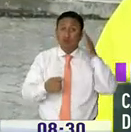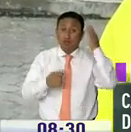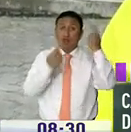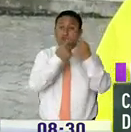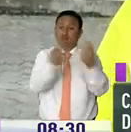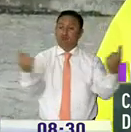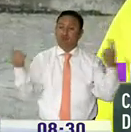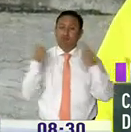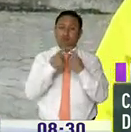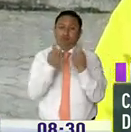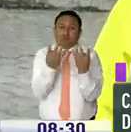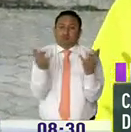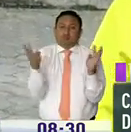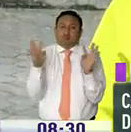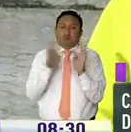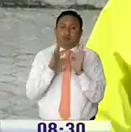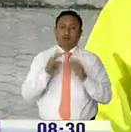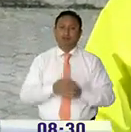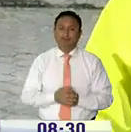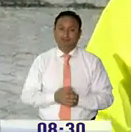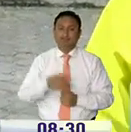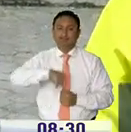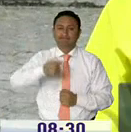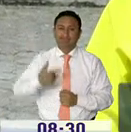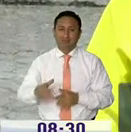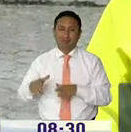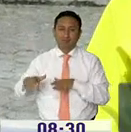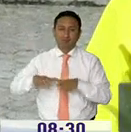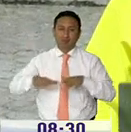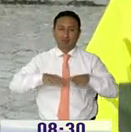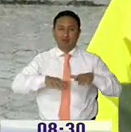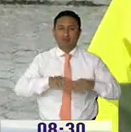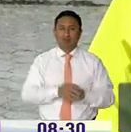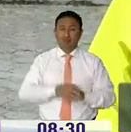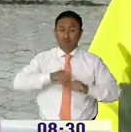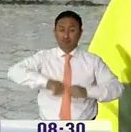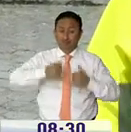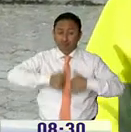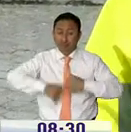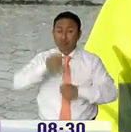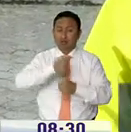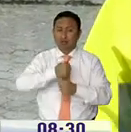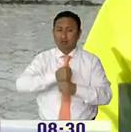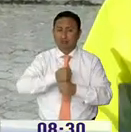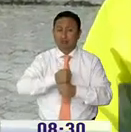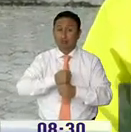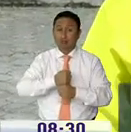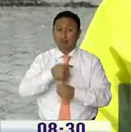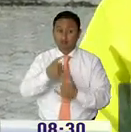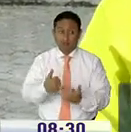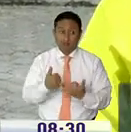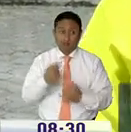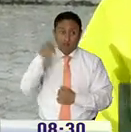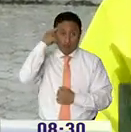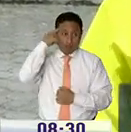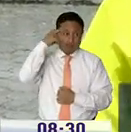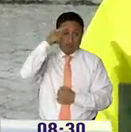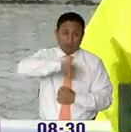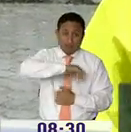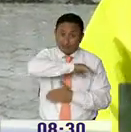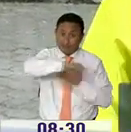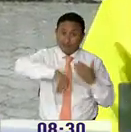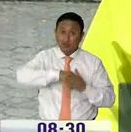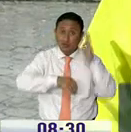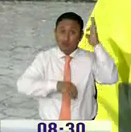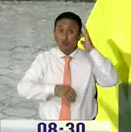De todas maneras, nos hemos predispuesto para coordinar y estar trabajando conjuntamente. Yo creo que es tiempo de que los tulcaneños, las tulcaneñas y